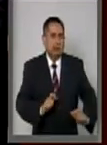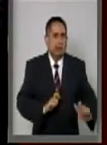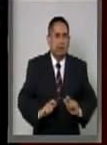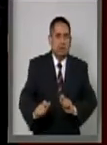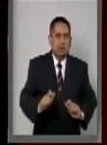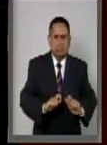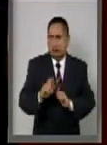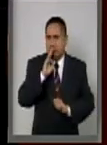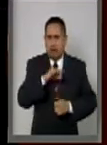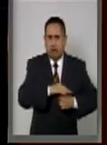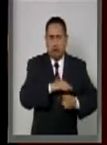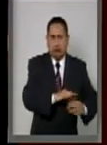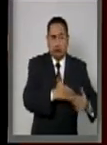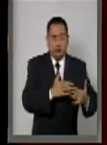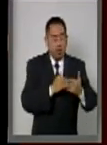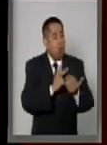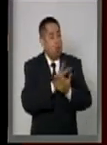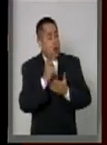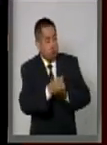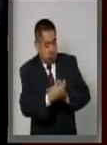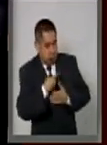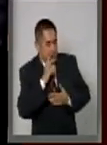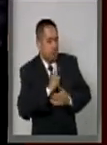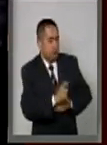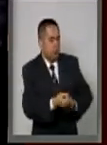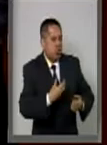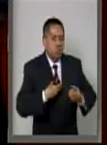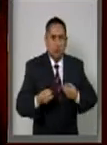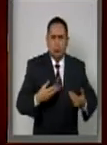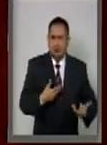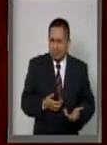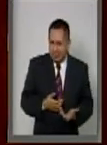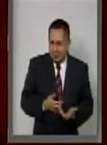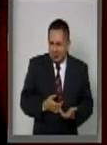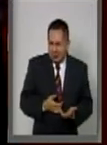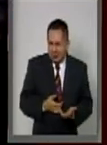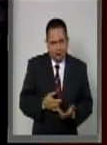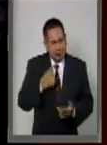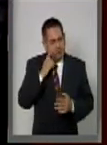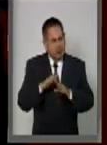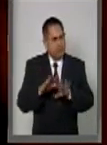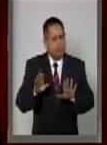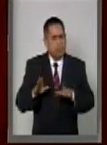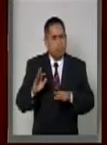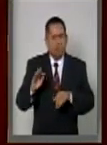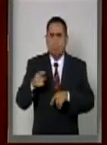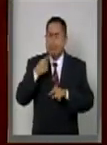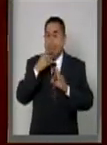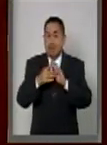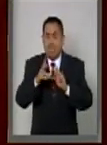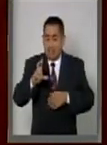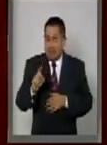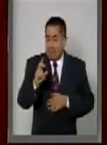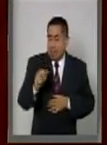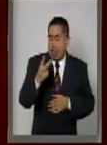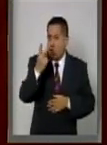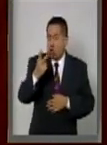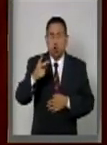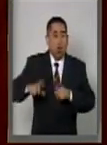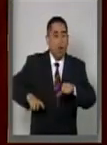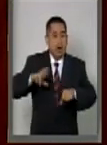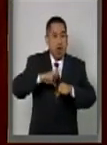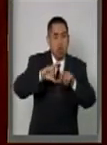uso indebido de programas sociales. Y hay datos de la Auditoría Superior de la Federación que de los 32 gobernadores que